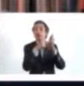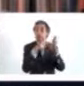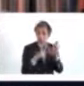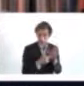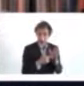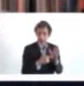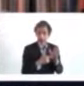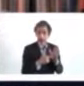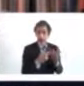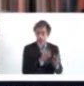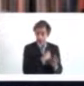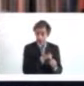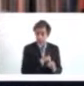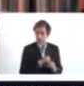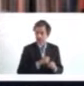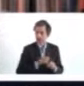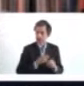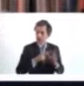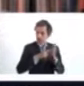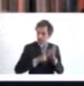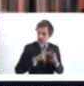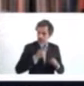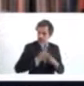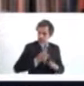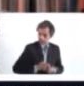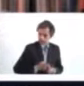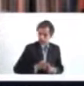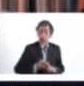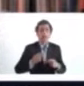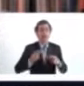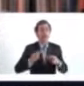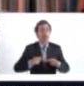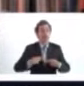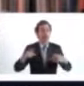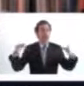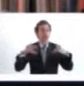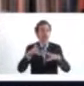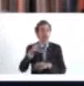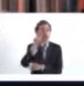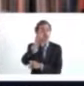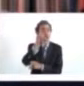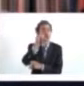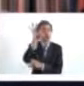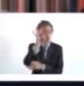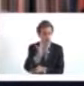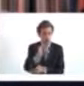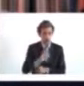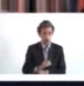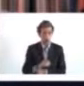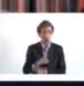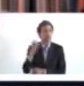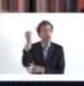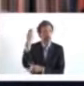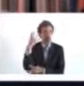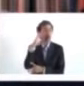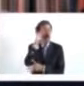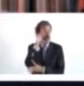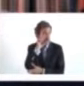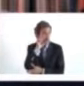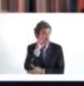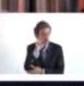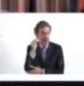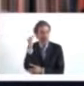de emergencia para atender a aquellos que requieren la atención médica necesaria por ser pacientes